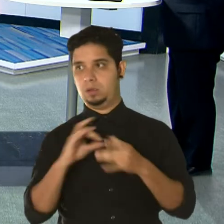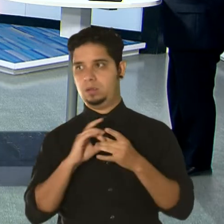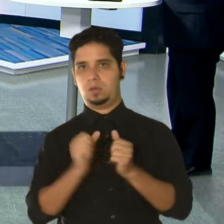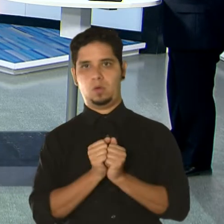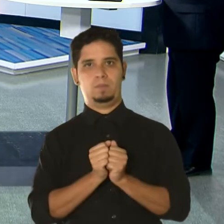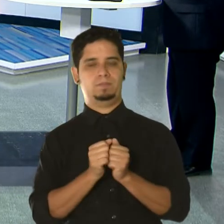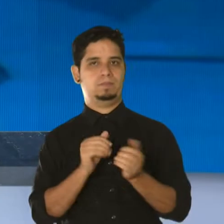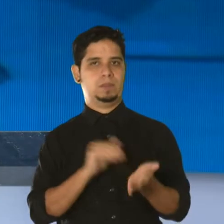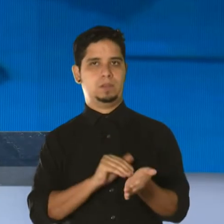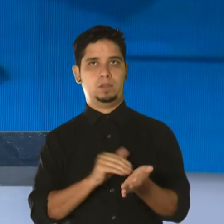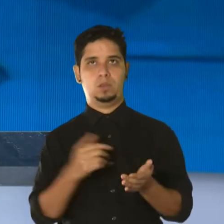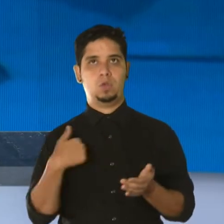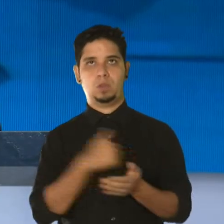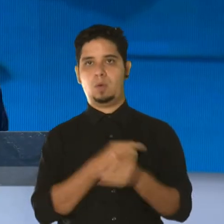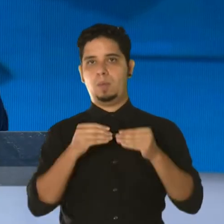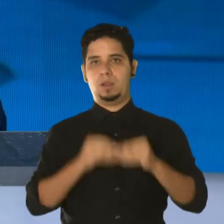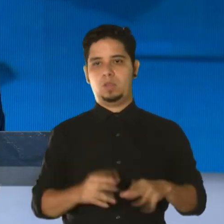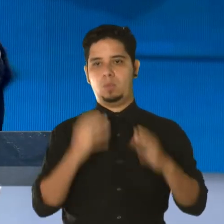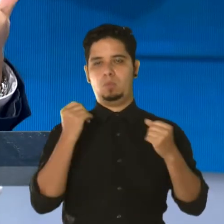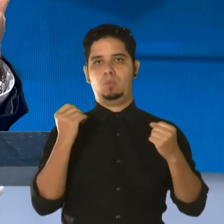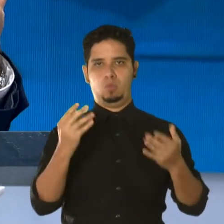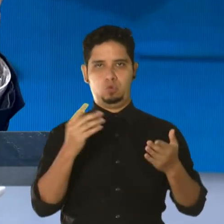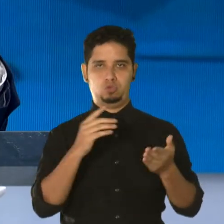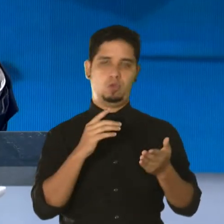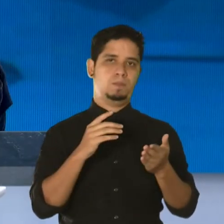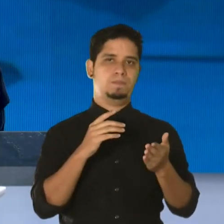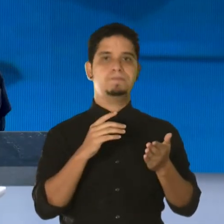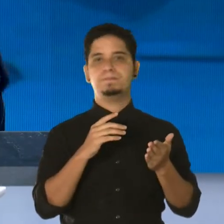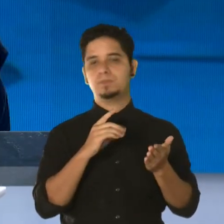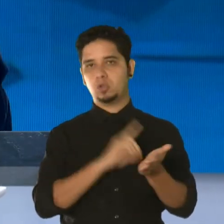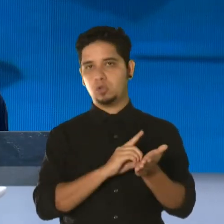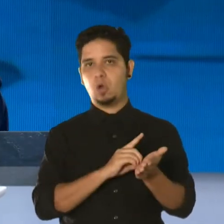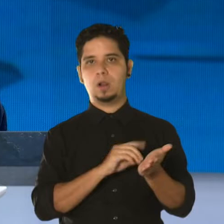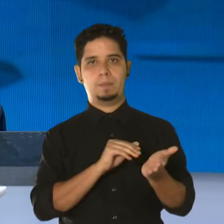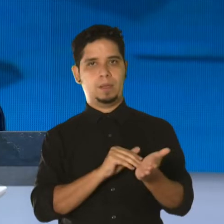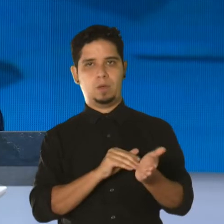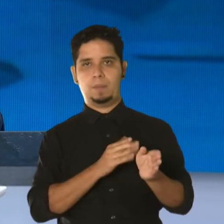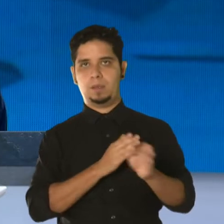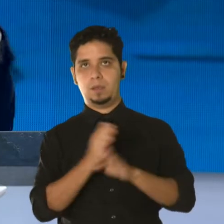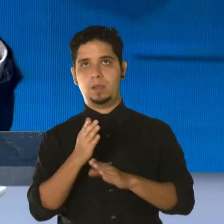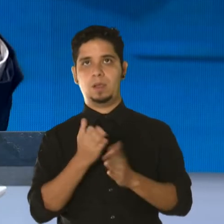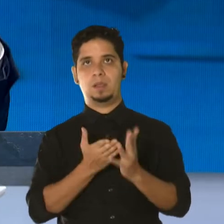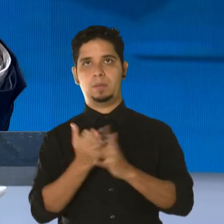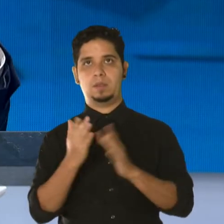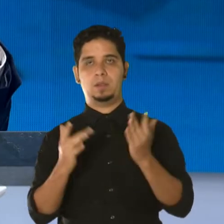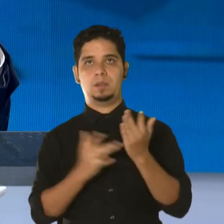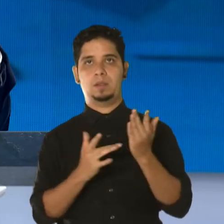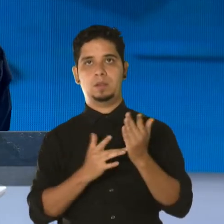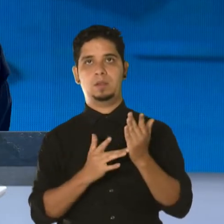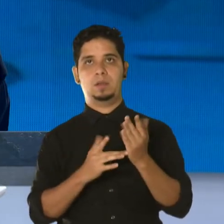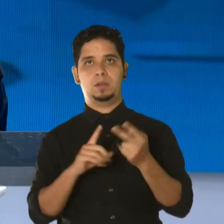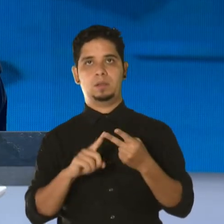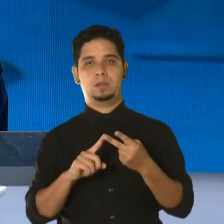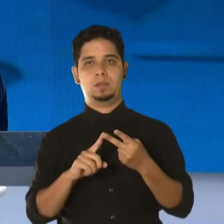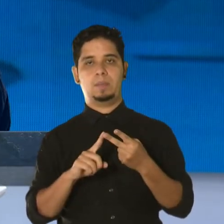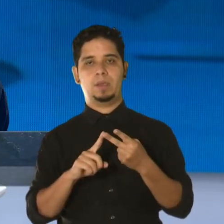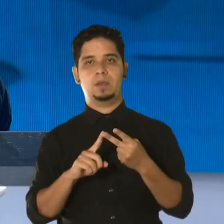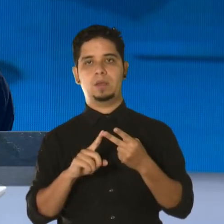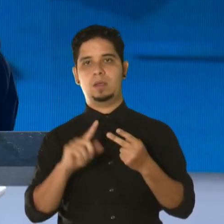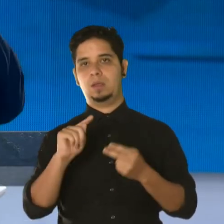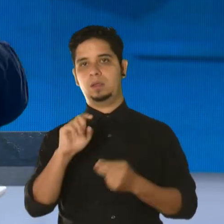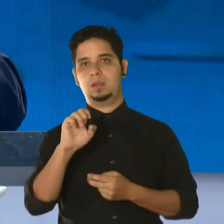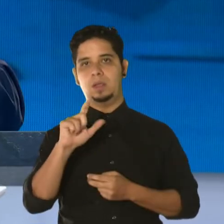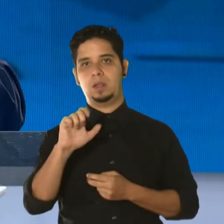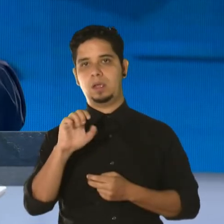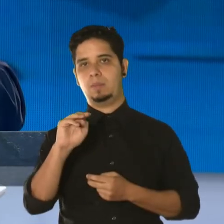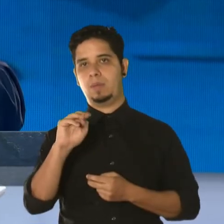quejamos mucho de que hemos perdido muchos médicos, especialistas, se nos han ido a través de la tecnología y la telemedicina. Ya hay muchos